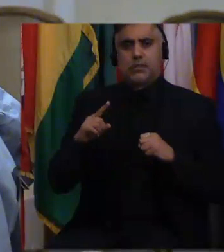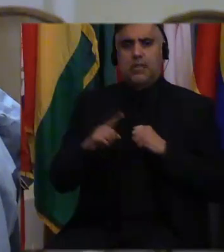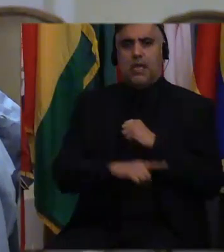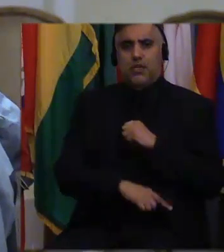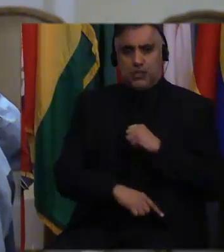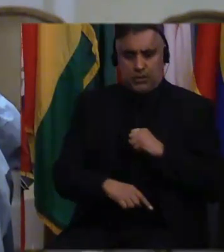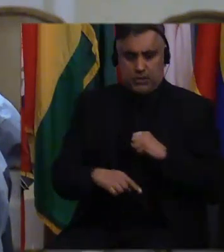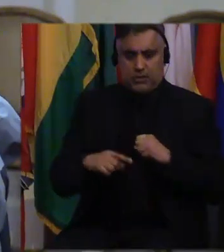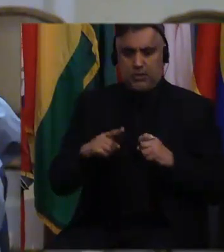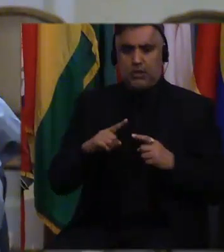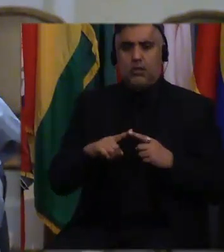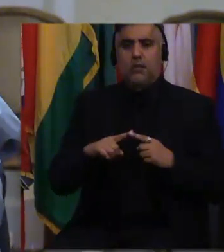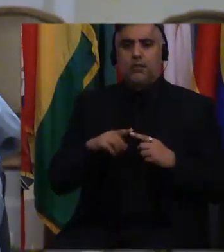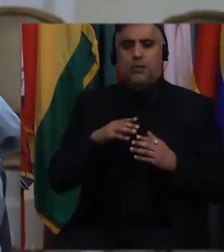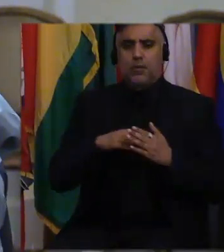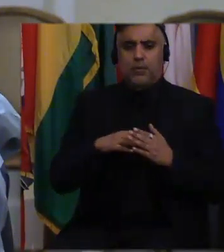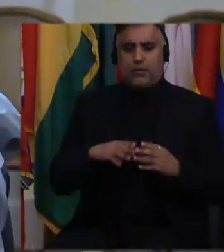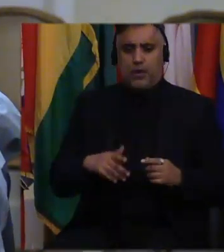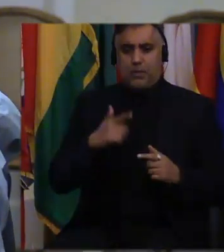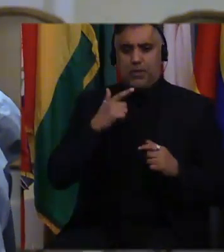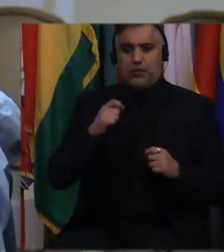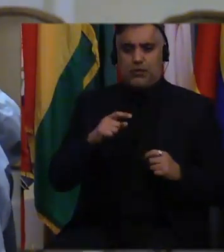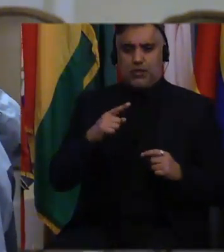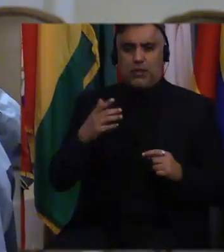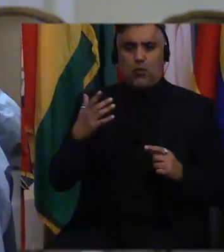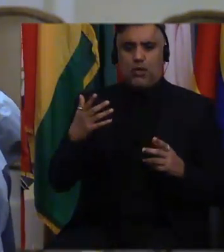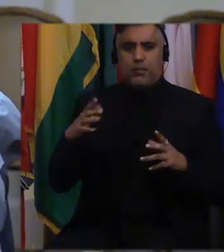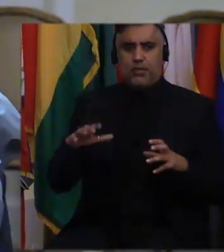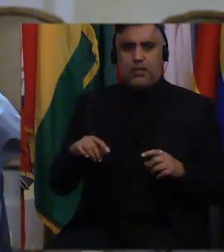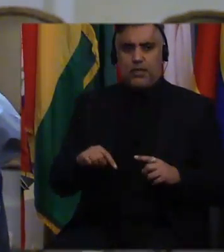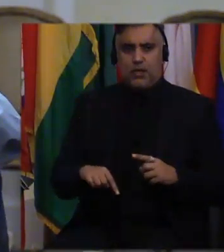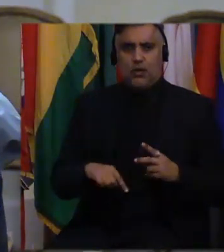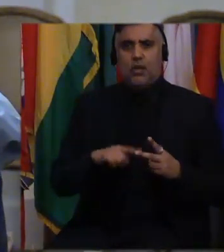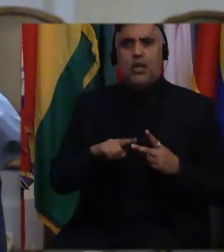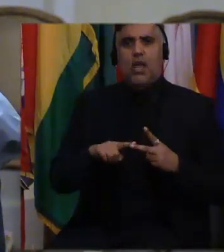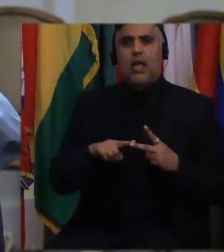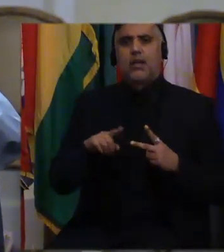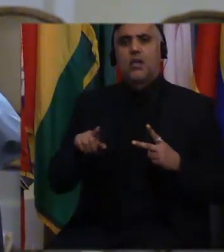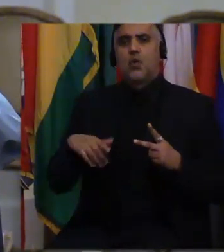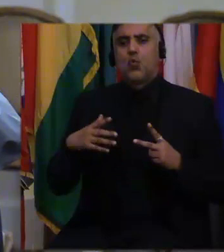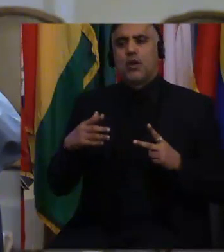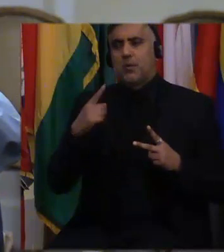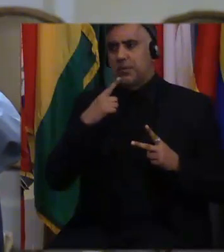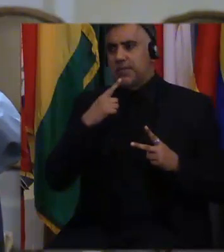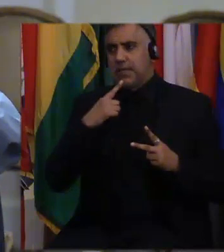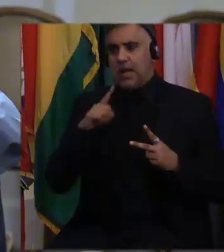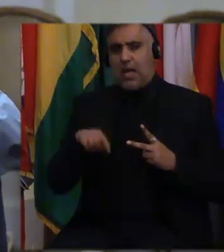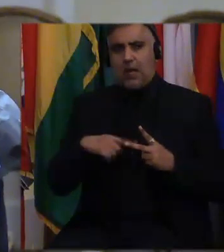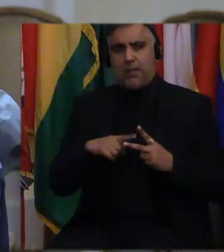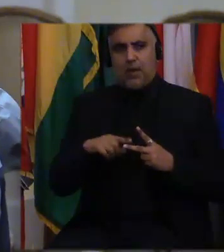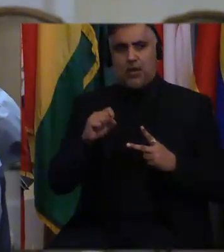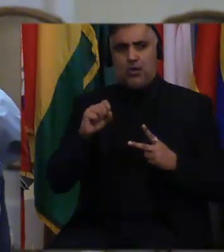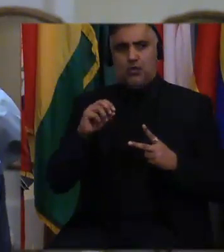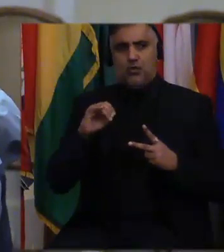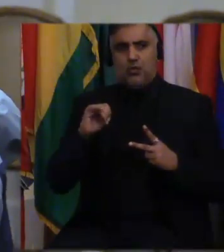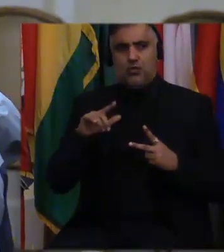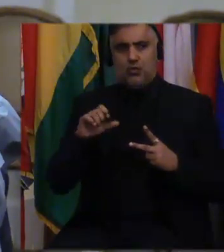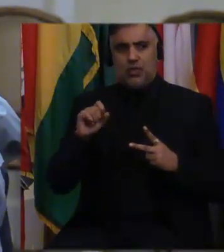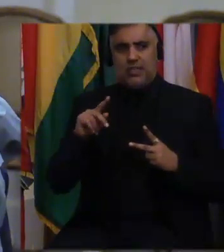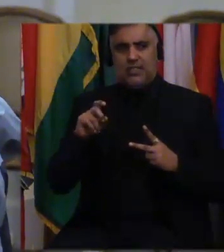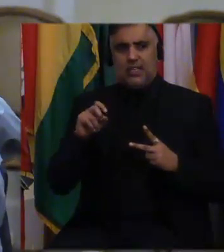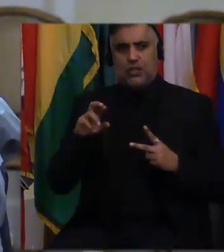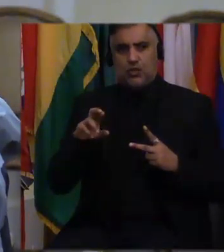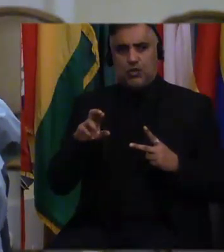que mencionaba el señor Abrao en cuanto a los sectores sociales que a veces presentan